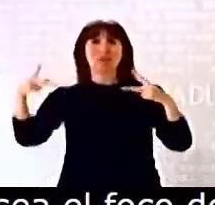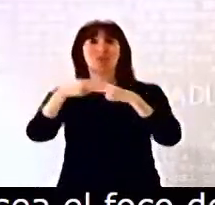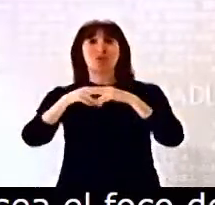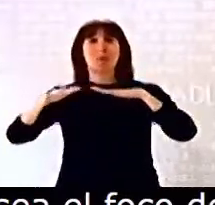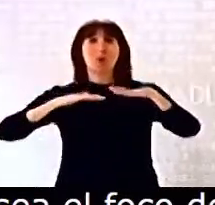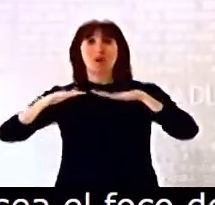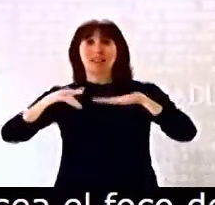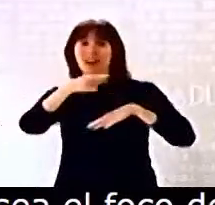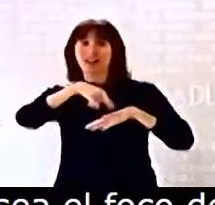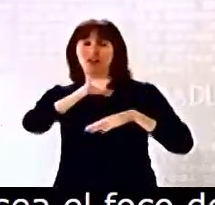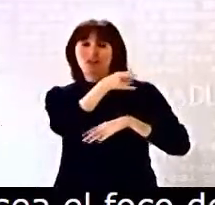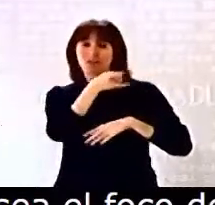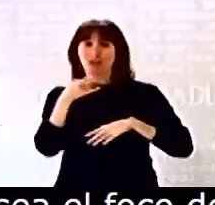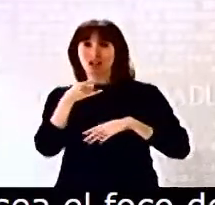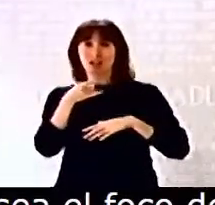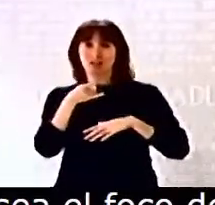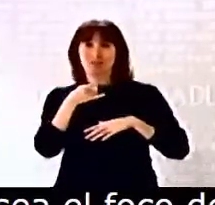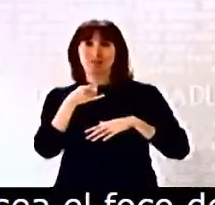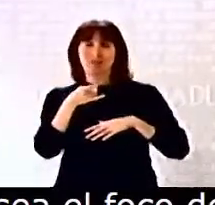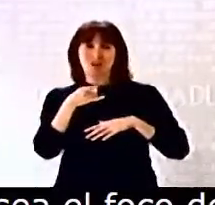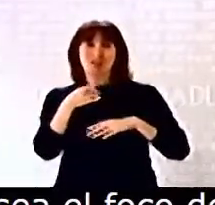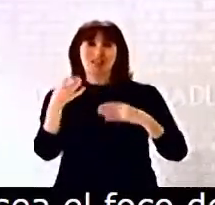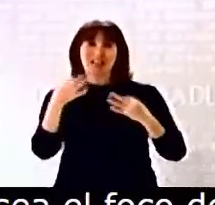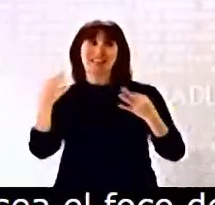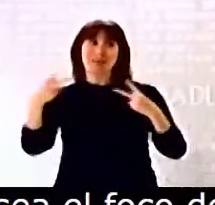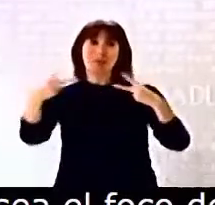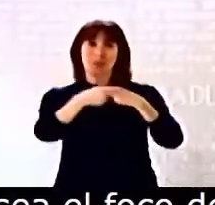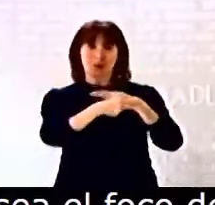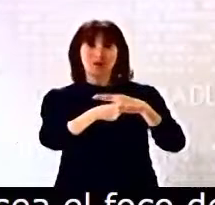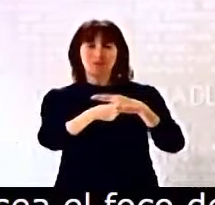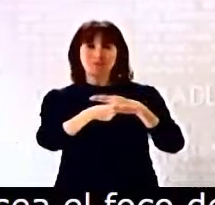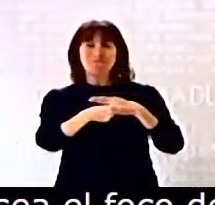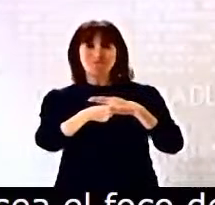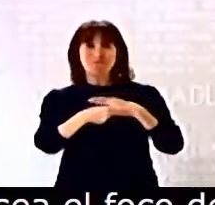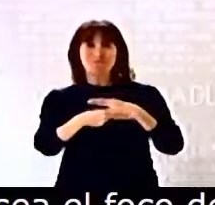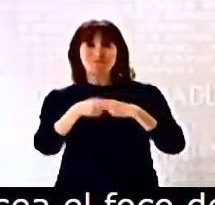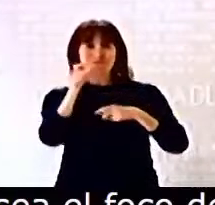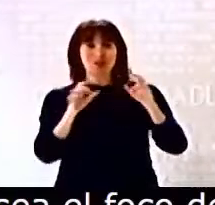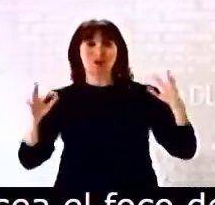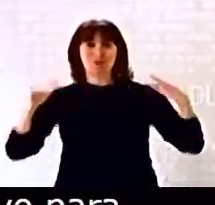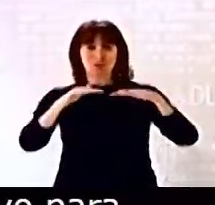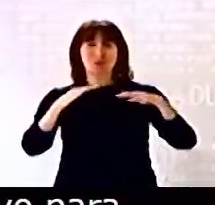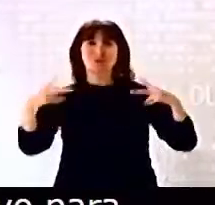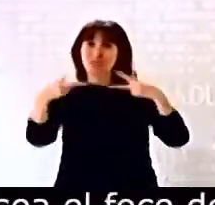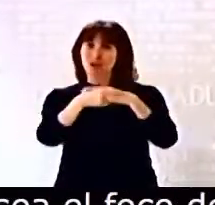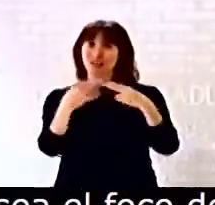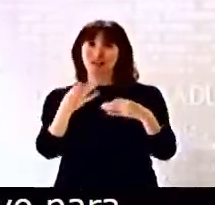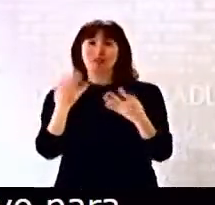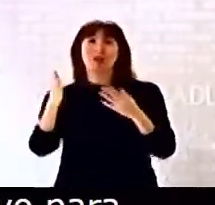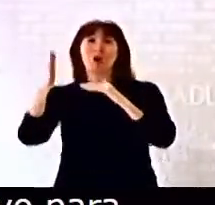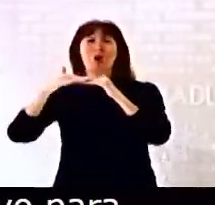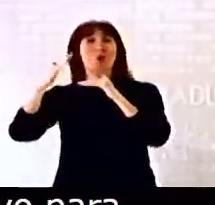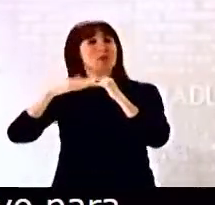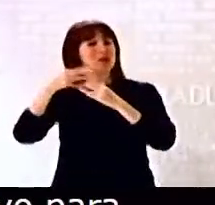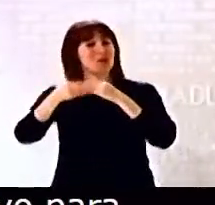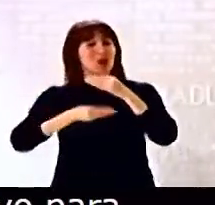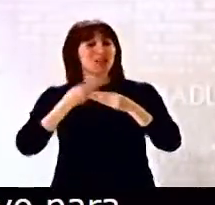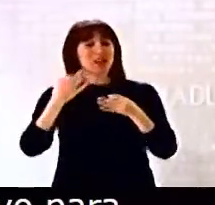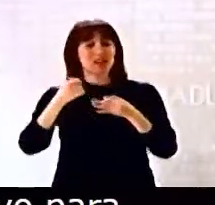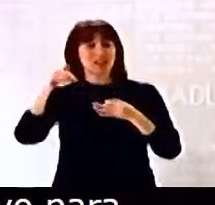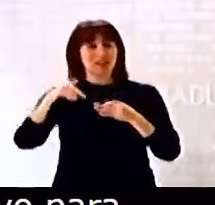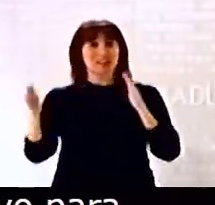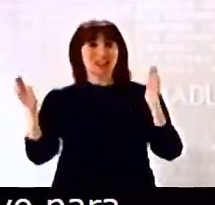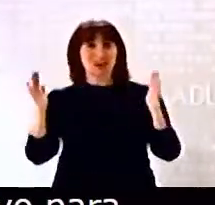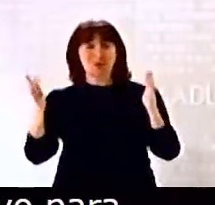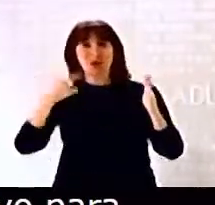un atractivo para disminuir la movilidad de la población. Y lo mínimo que podemos hacer por ellos es, durante este